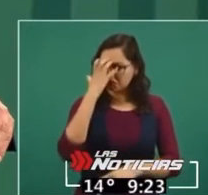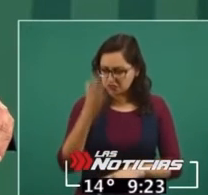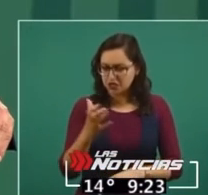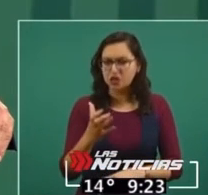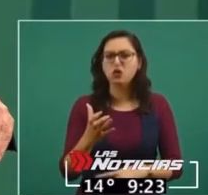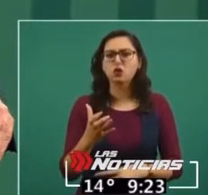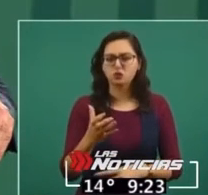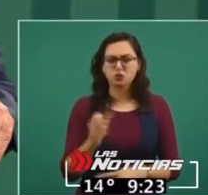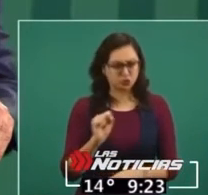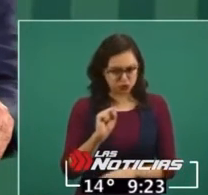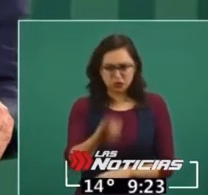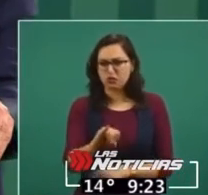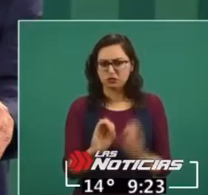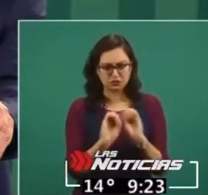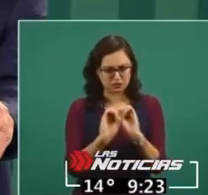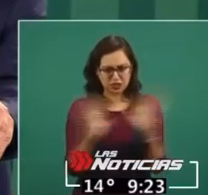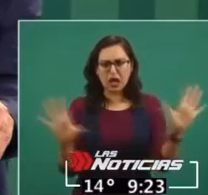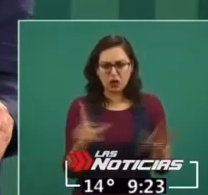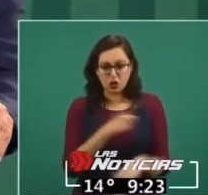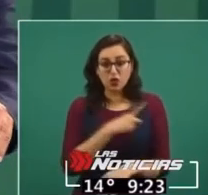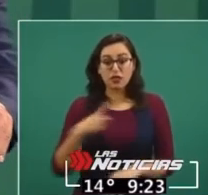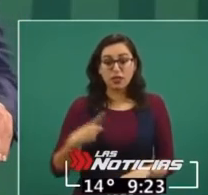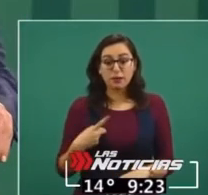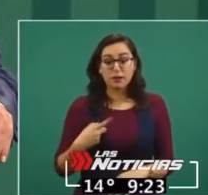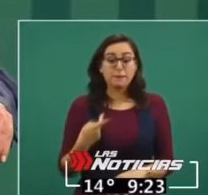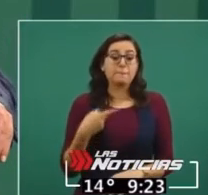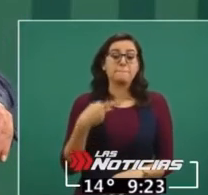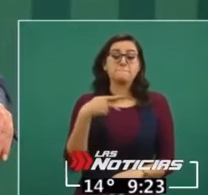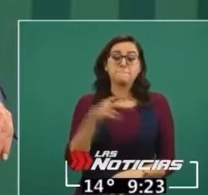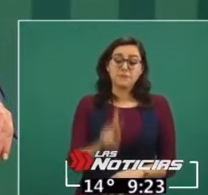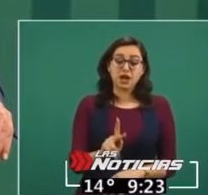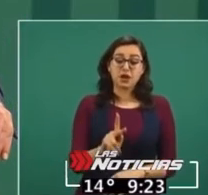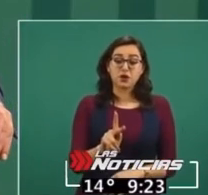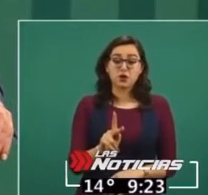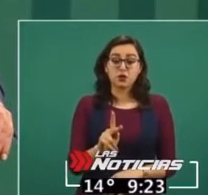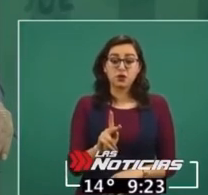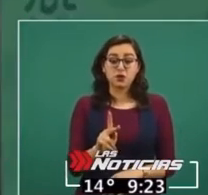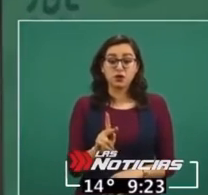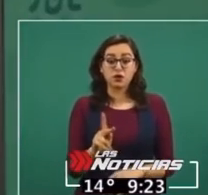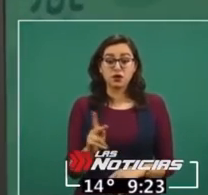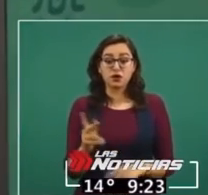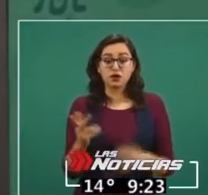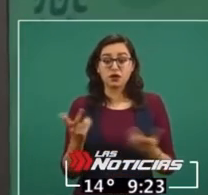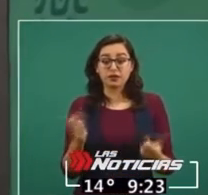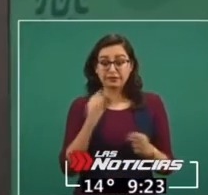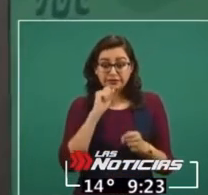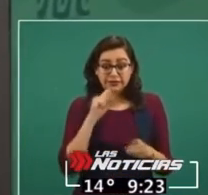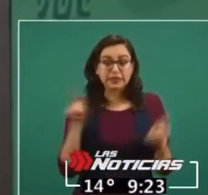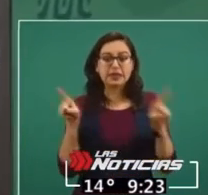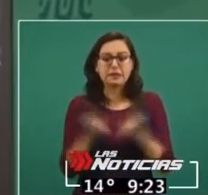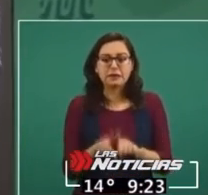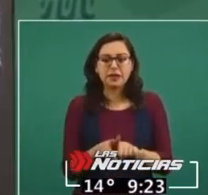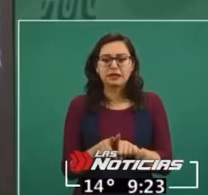pero también que no pueden haber y represalias